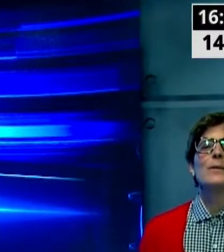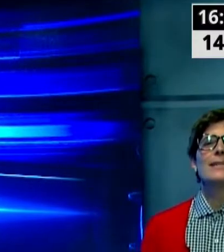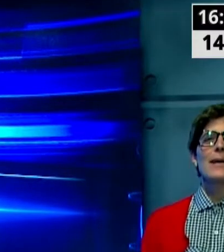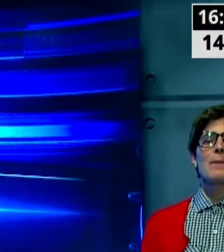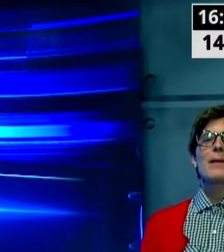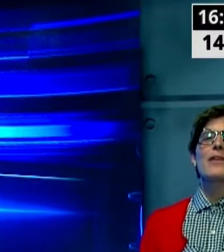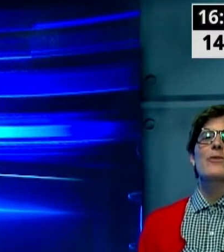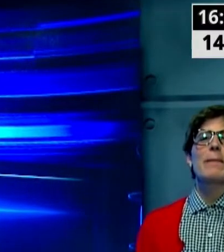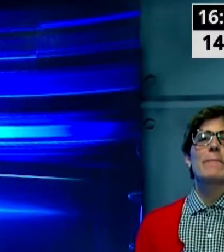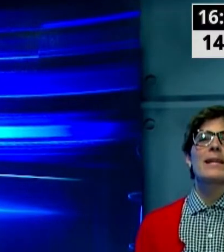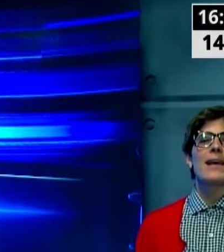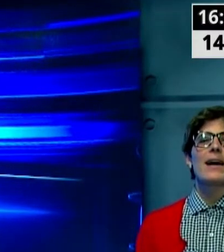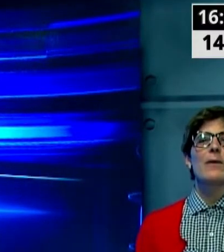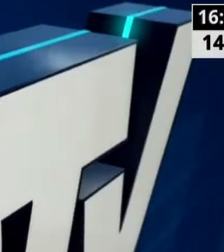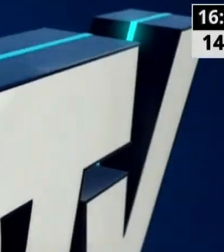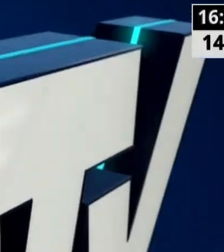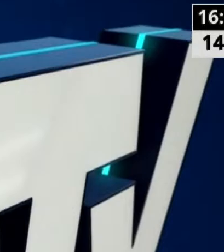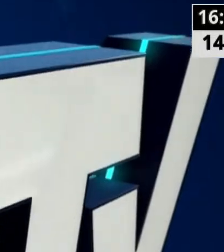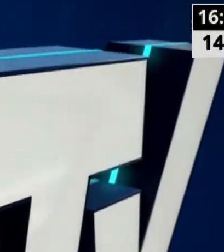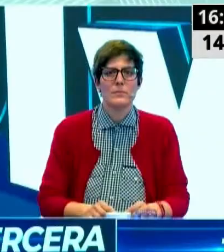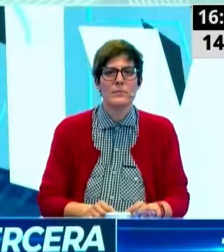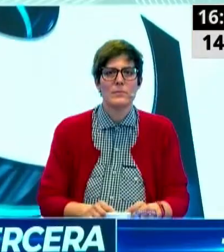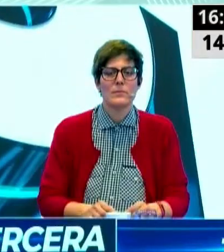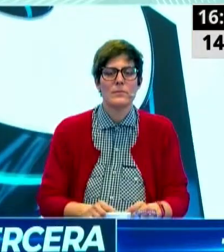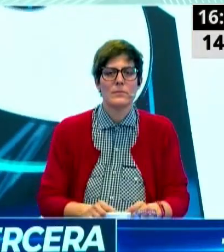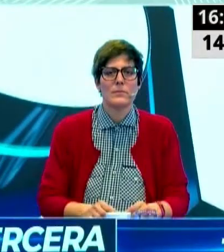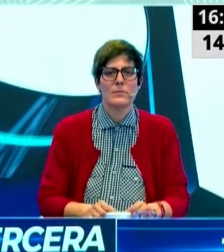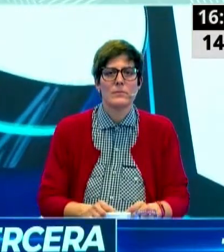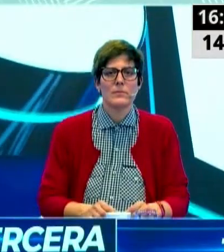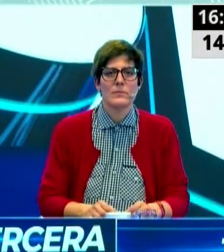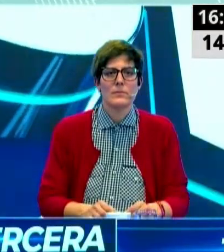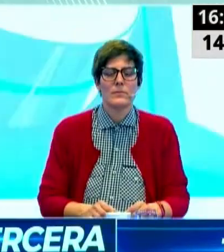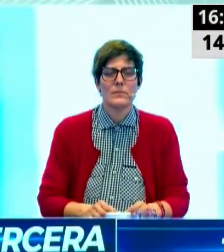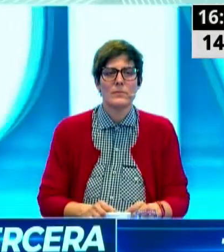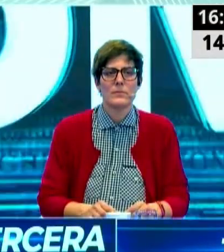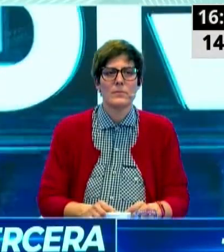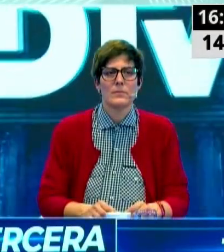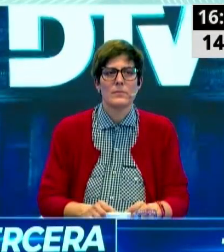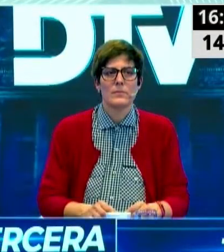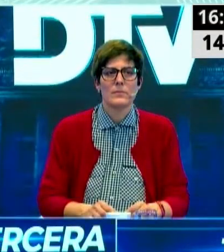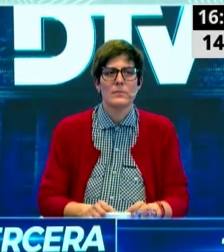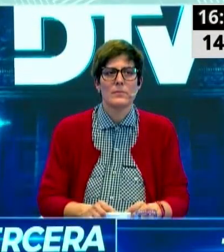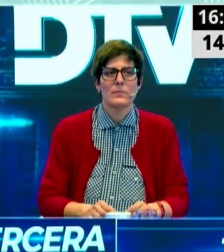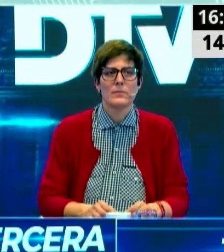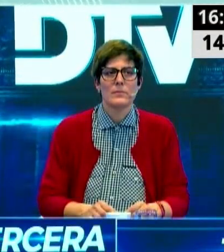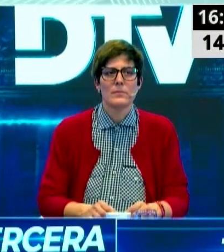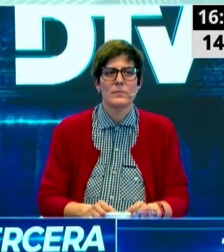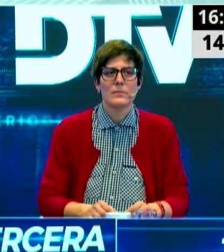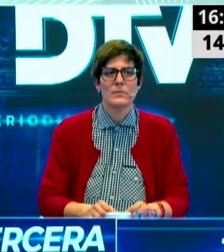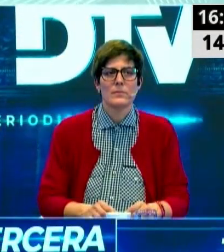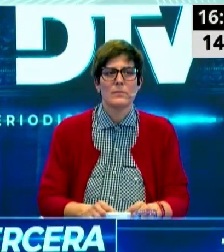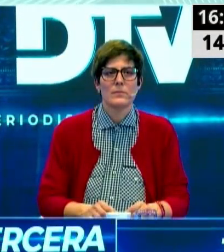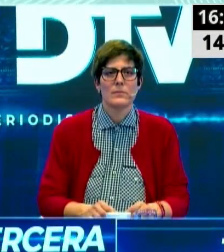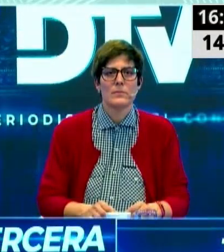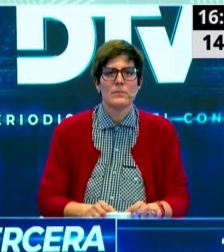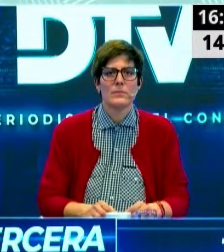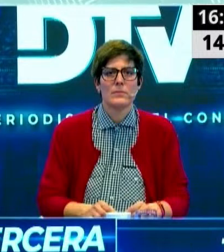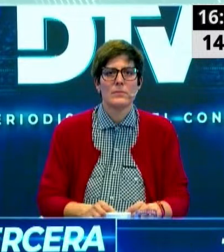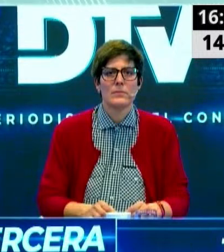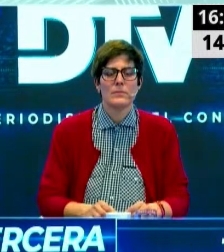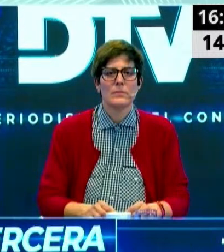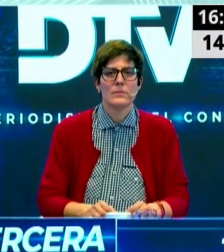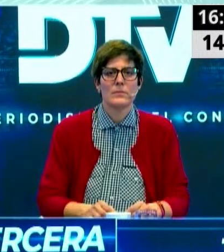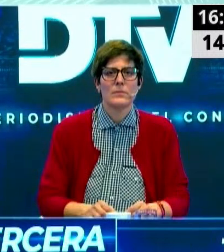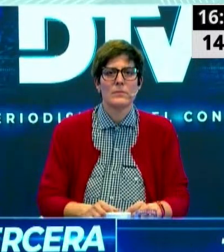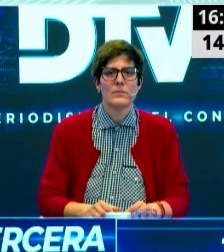Hola, ¿qué tal? ¿Cómo andan? Bienvenidos, bienvenida. Para mí el desafío de los próximos años en Argentina es que en Argentina, además de litio, sea baterías de litio.